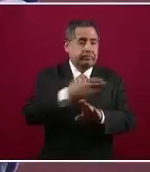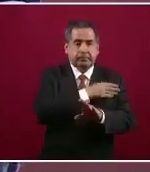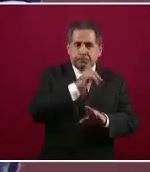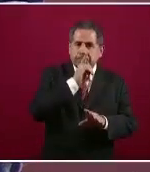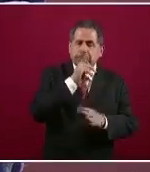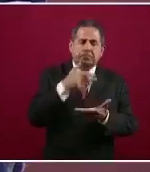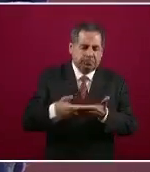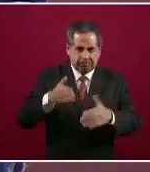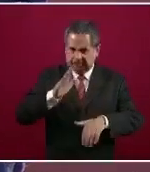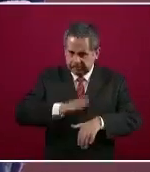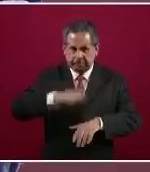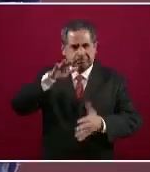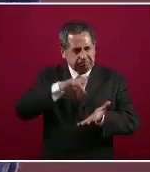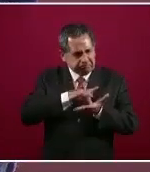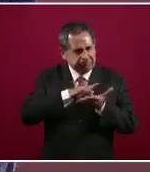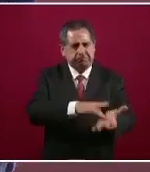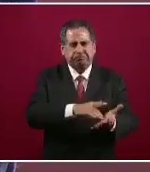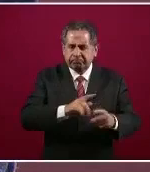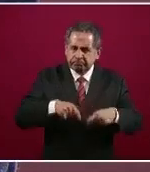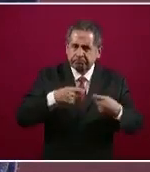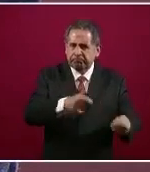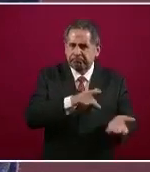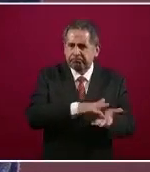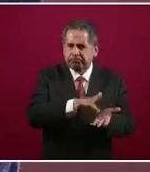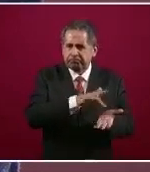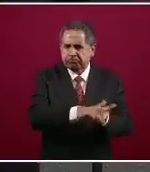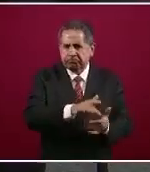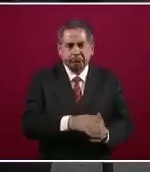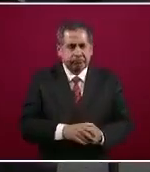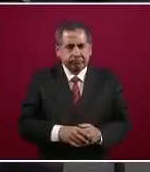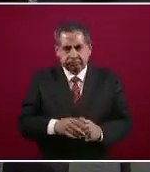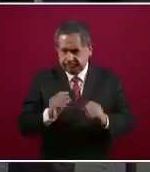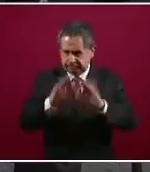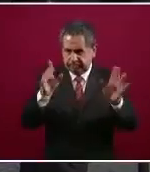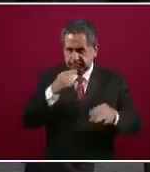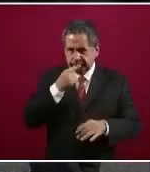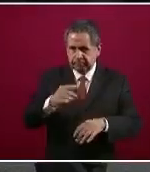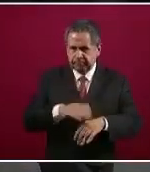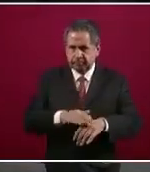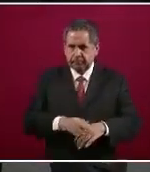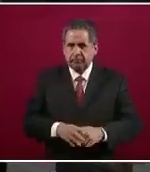antes. También que quede claro.